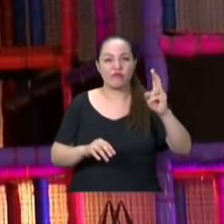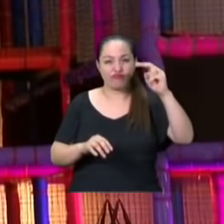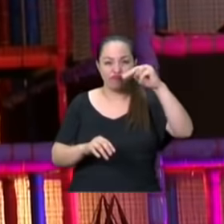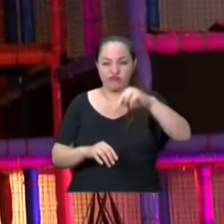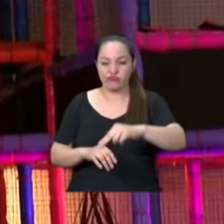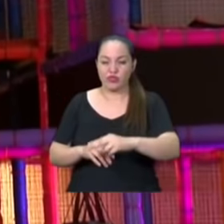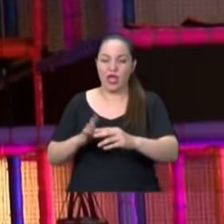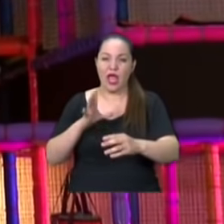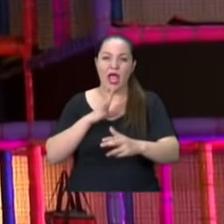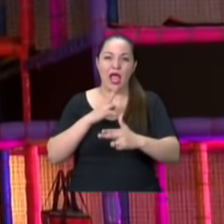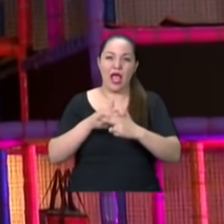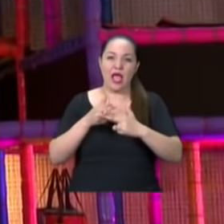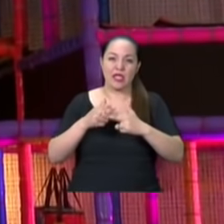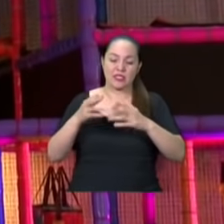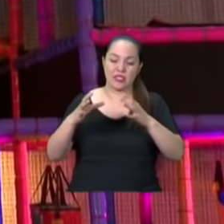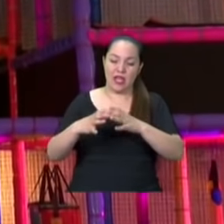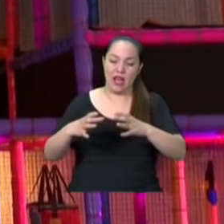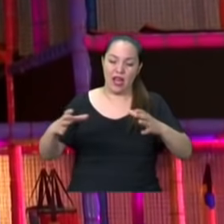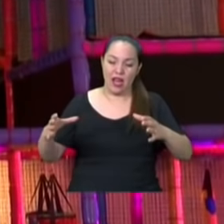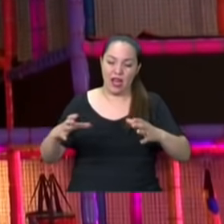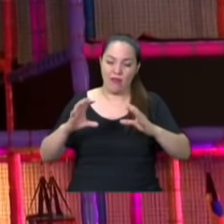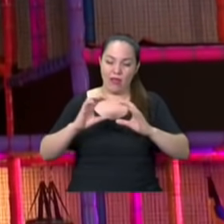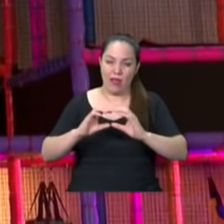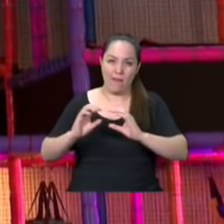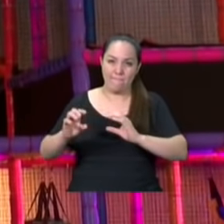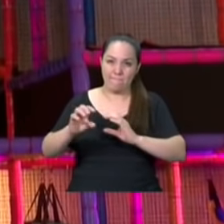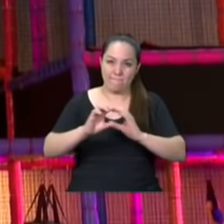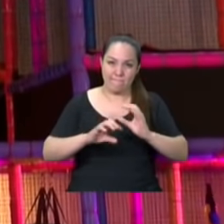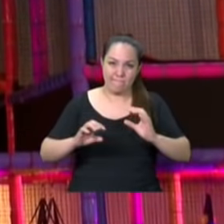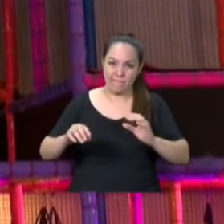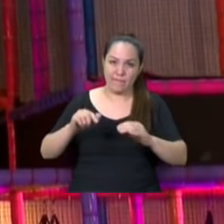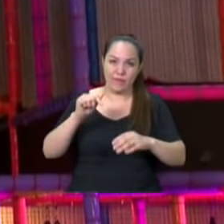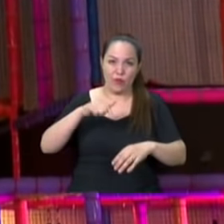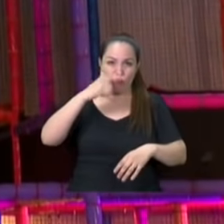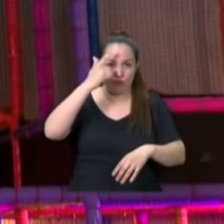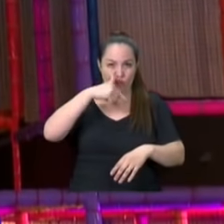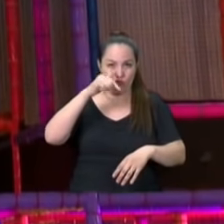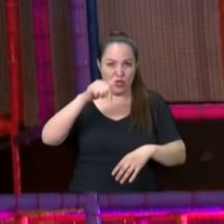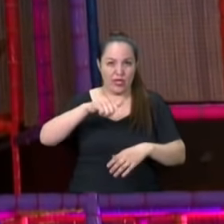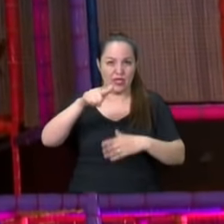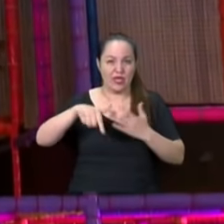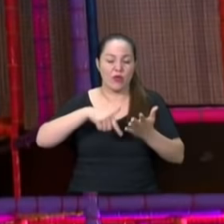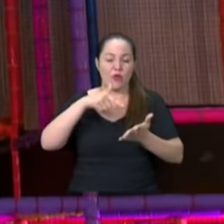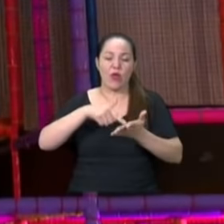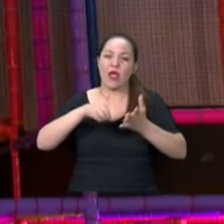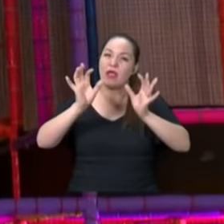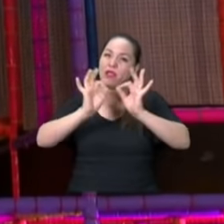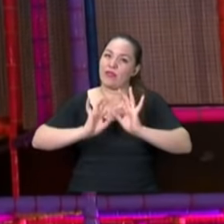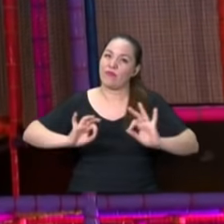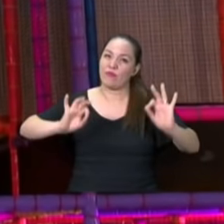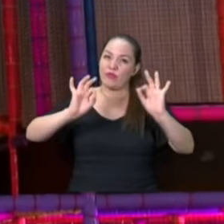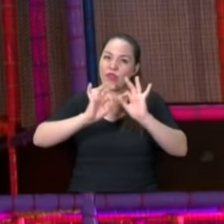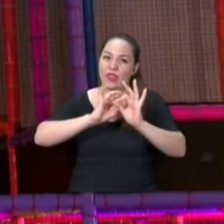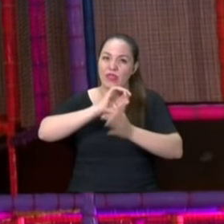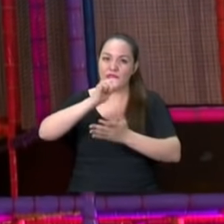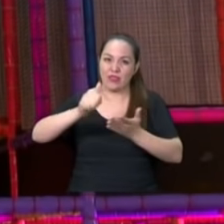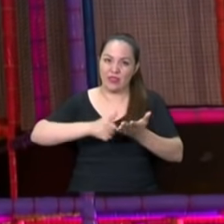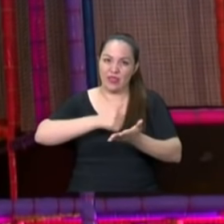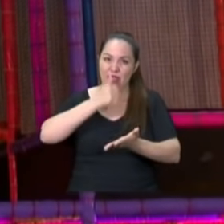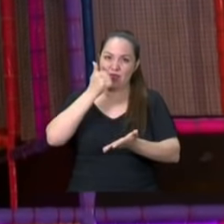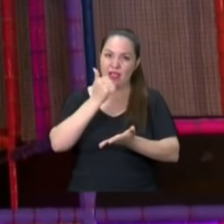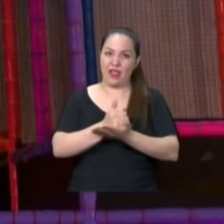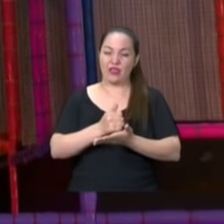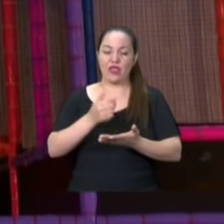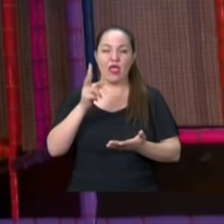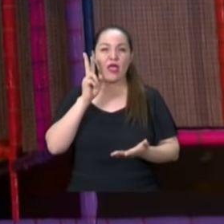está la prueba muy cerrada. Esta noche aquí estamos desde este lugar muy importante en la ciudad. Señoras y señores,